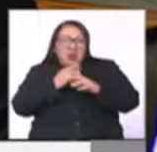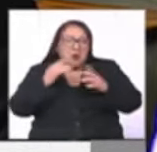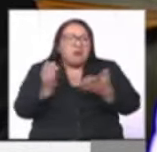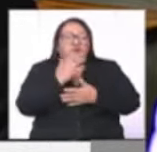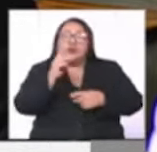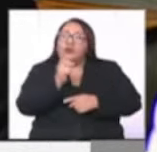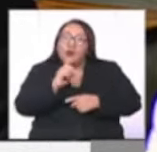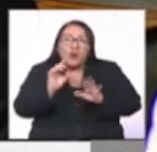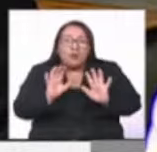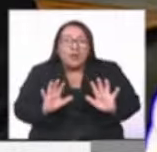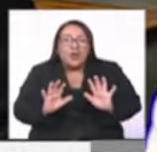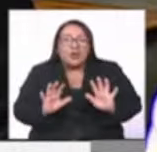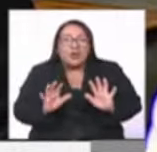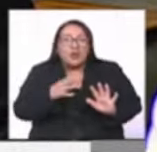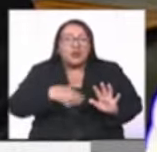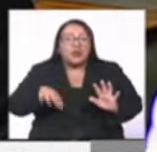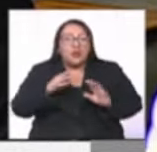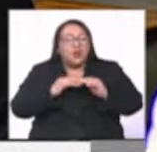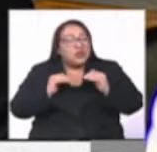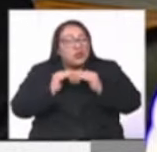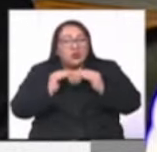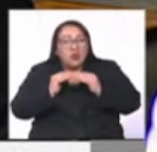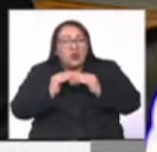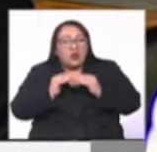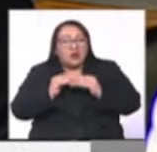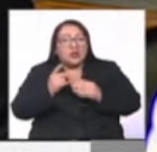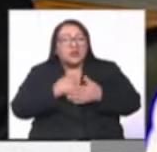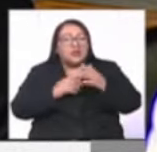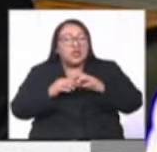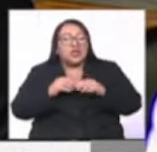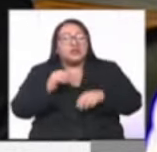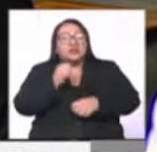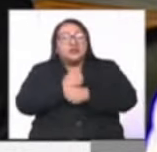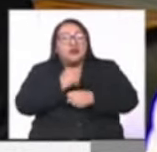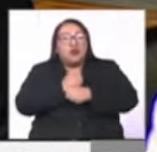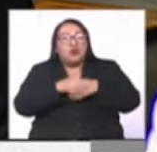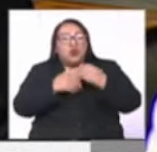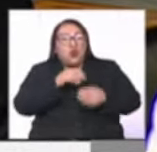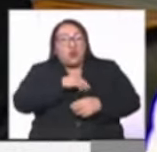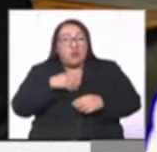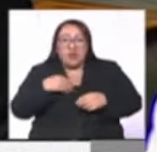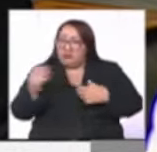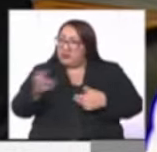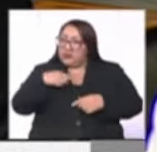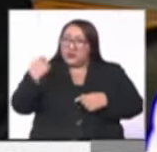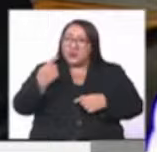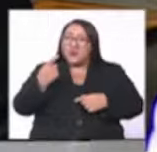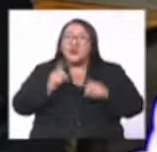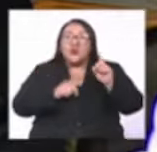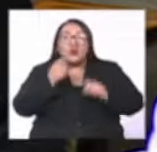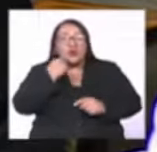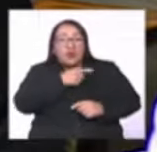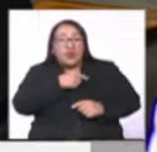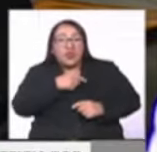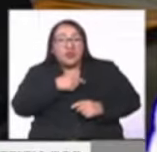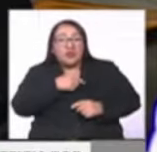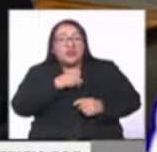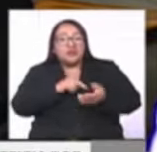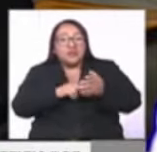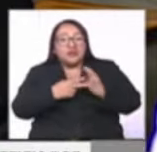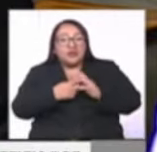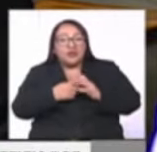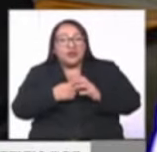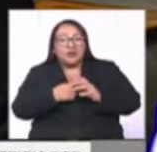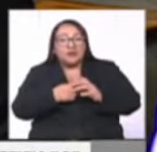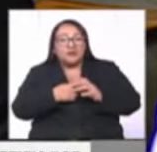igual intensidad sea que se produzca respecto de todos los miembros o de algunos de ellos lo cual